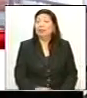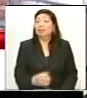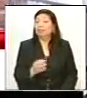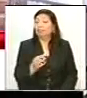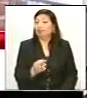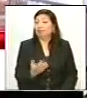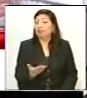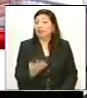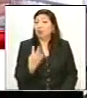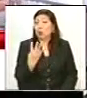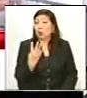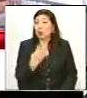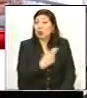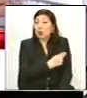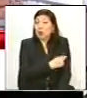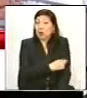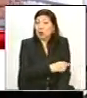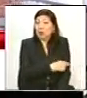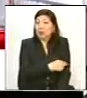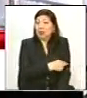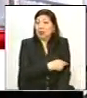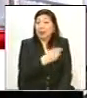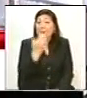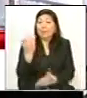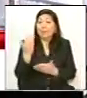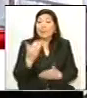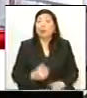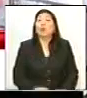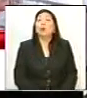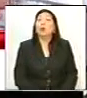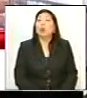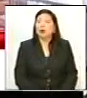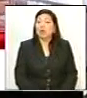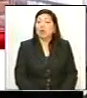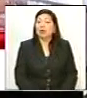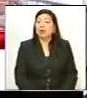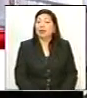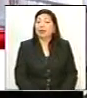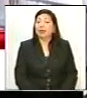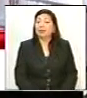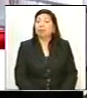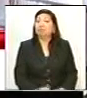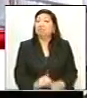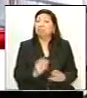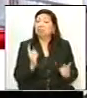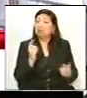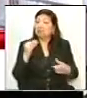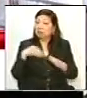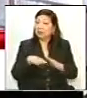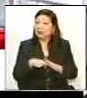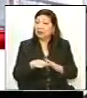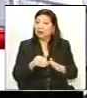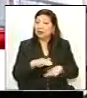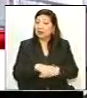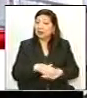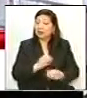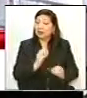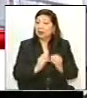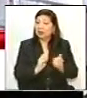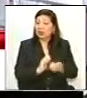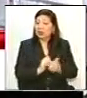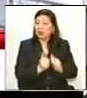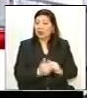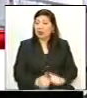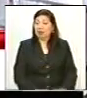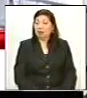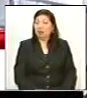Efectivamente, hay 4 hospitales en Piura, ¿no? En el cual fueron integrados al plan de reconstrucción con cambios y